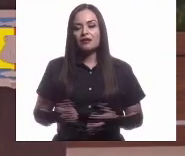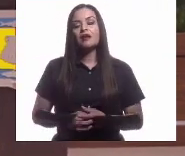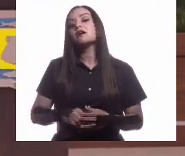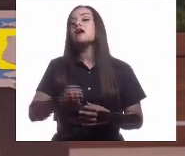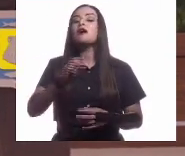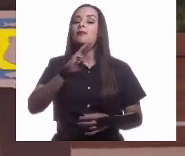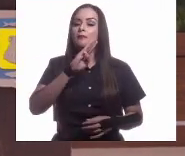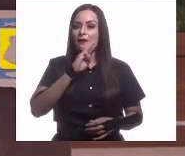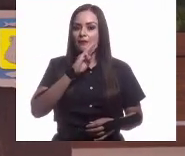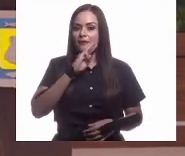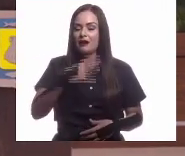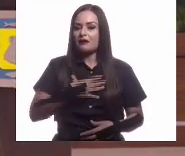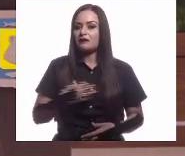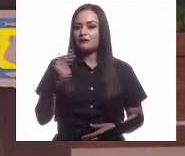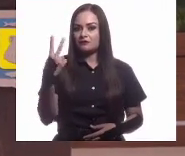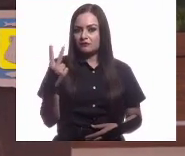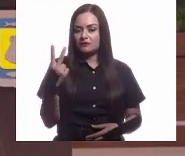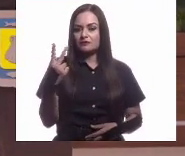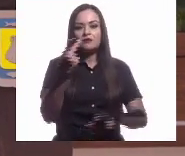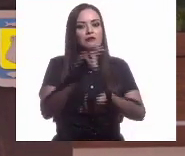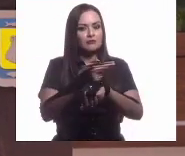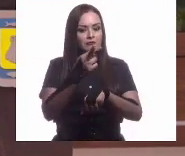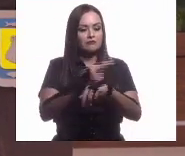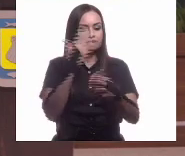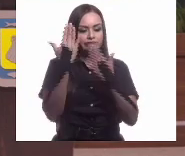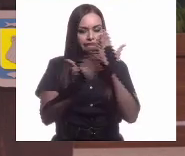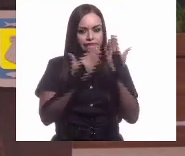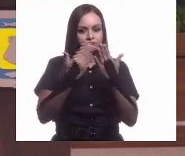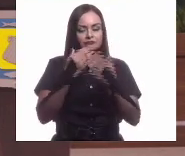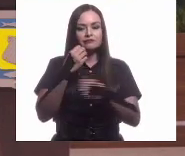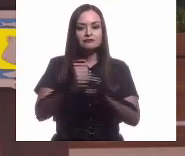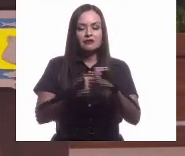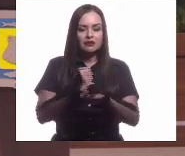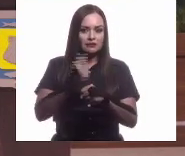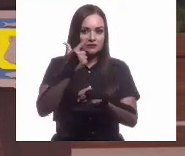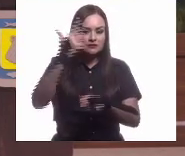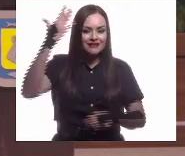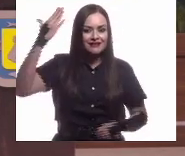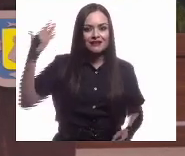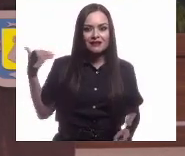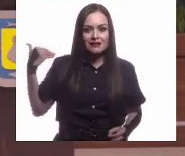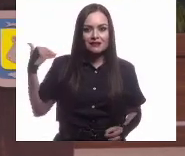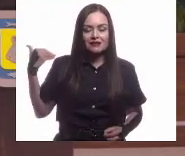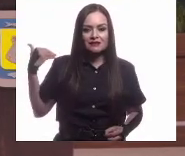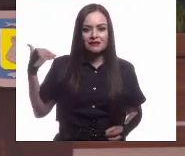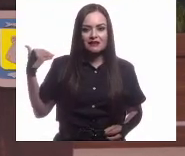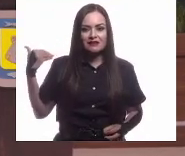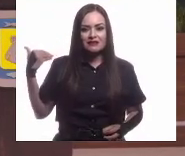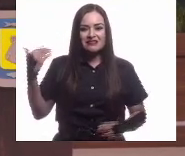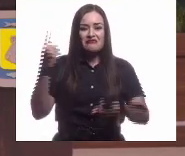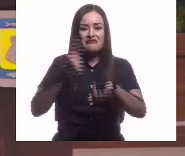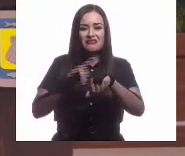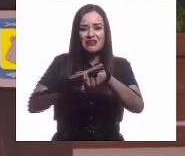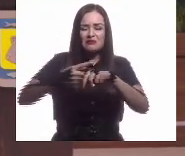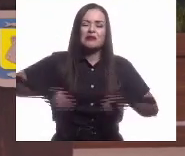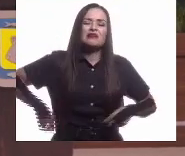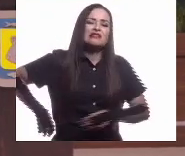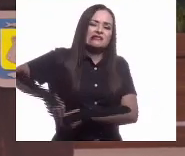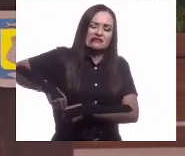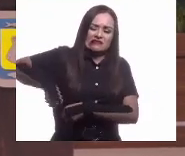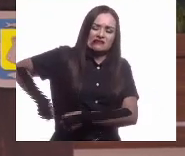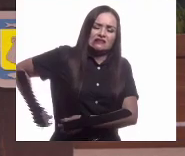hijos, que estudia en la preparatoria y que hace 7 años se realiza hemodiálisis aquí en la ciudad de La